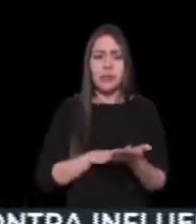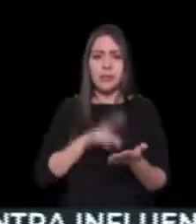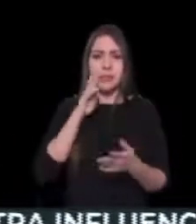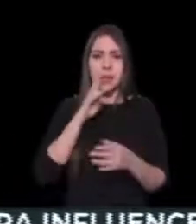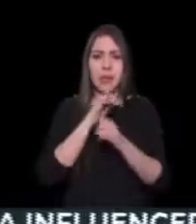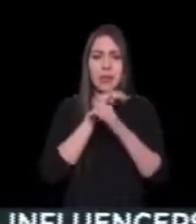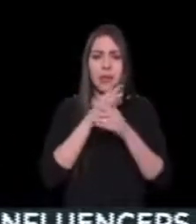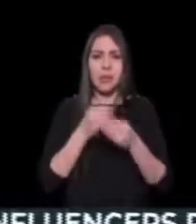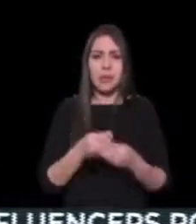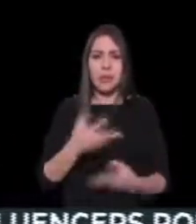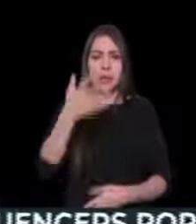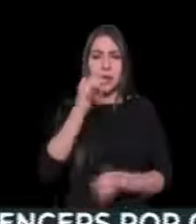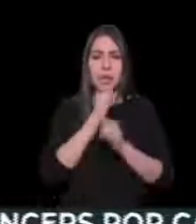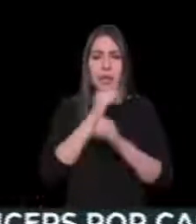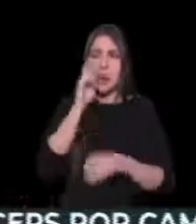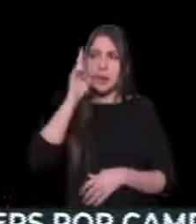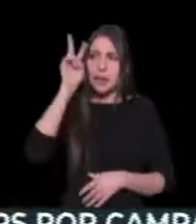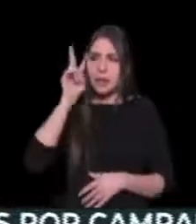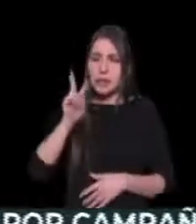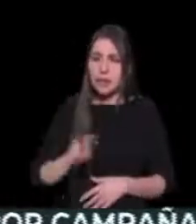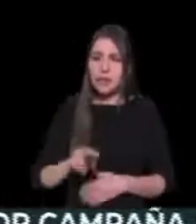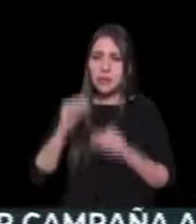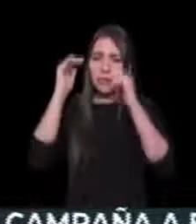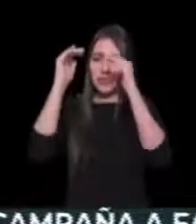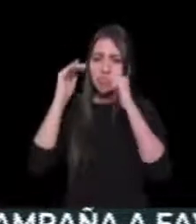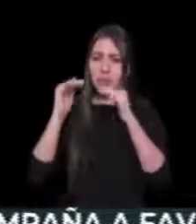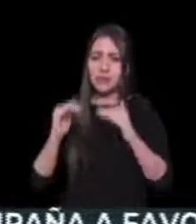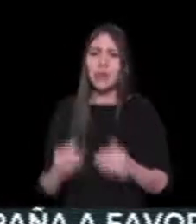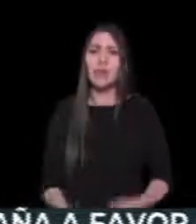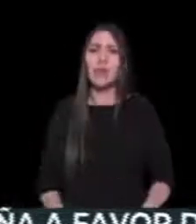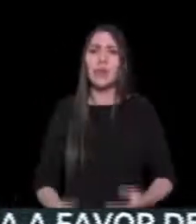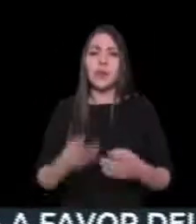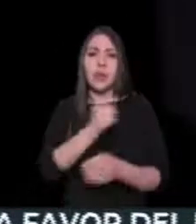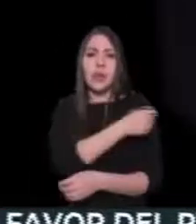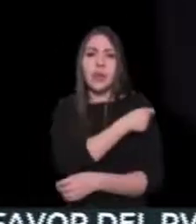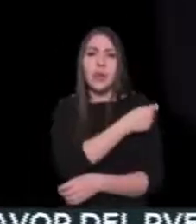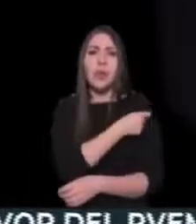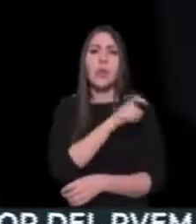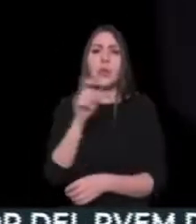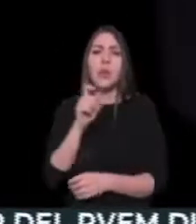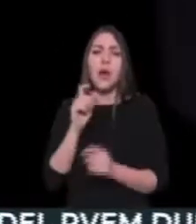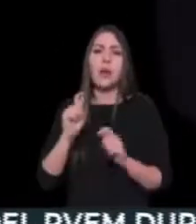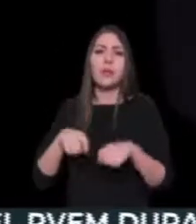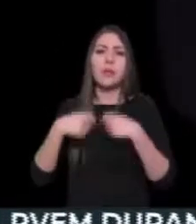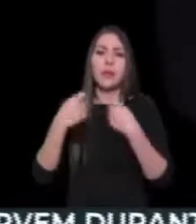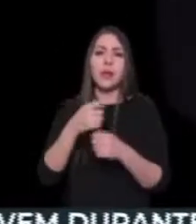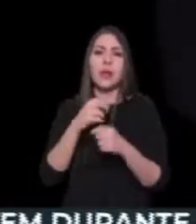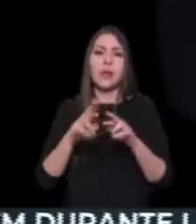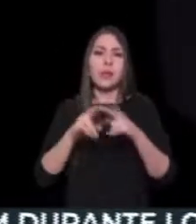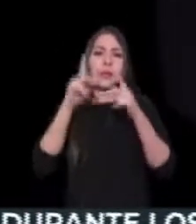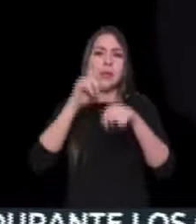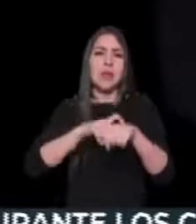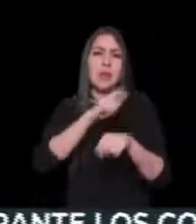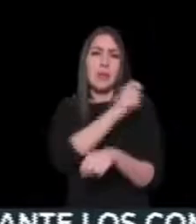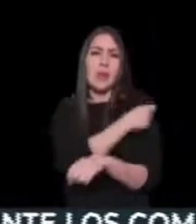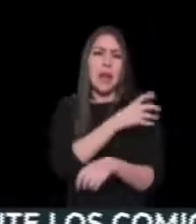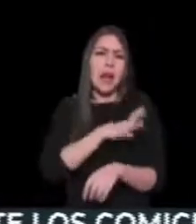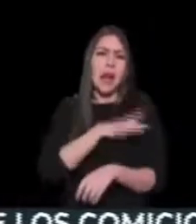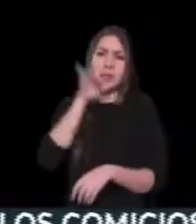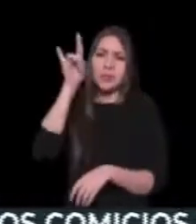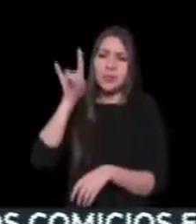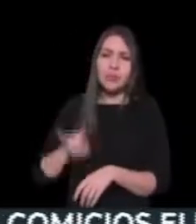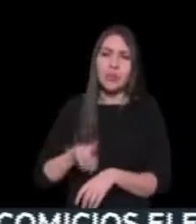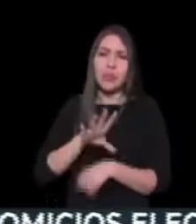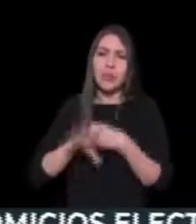de su página de internet, pues están todos el récord de las vacunas, cuándo han entregado, etcétera. Y pues hay